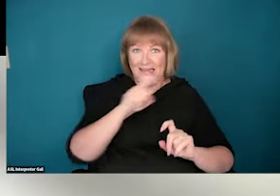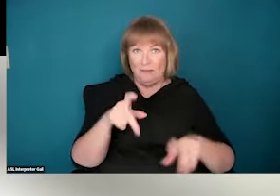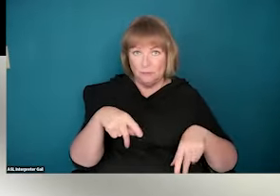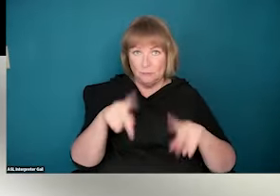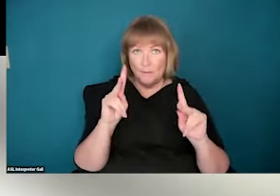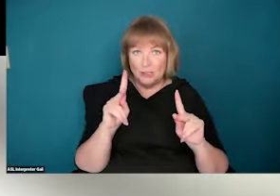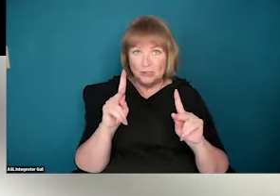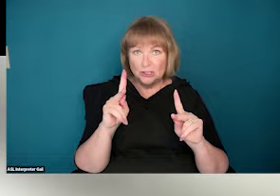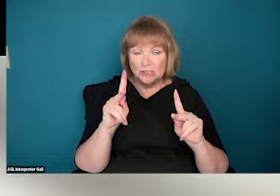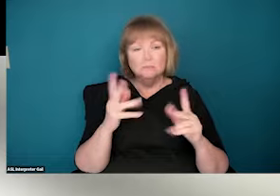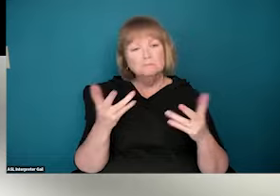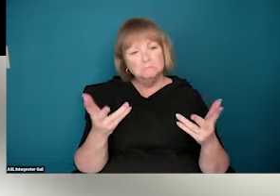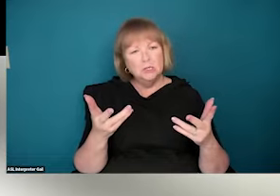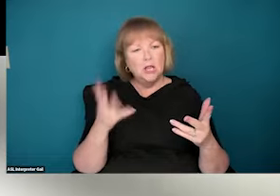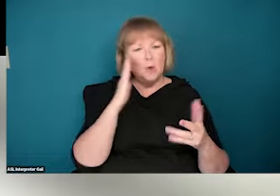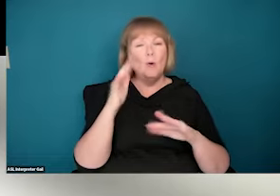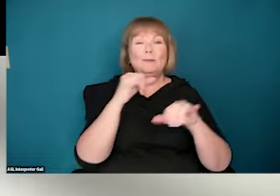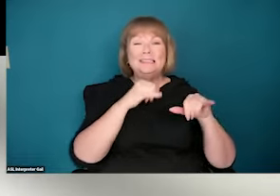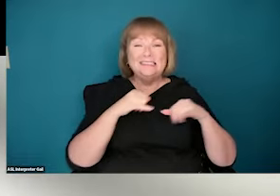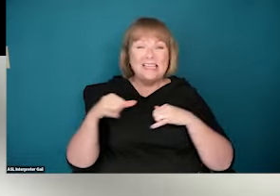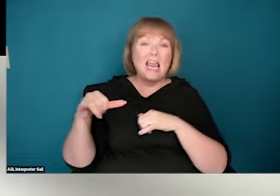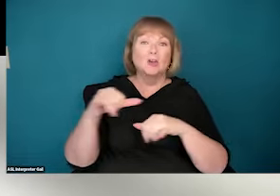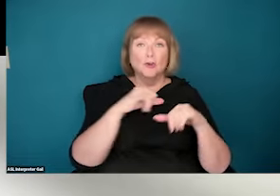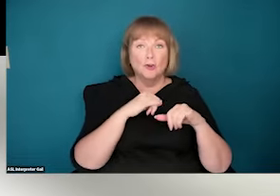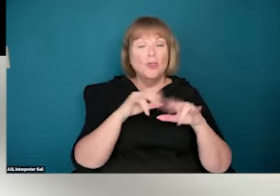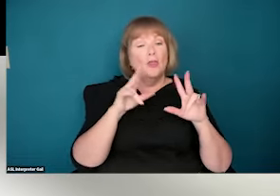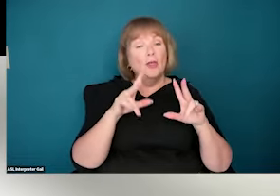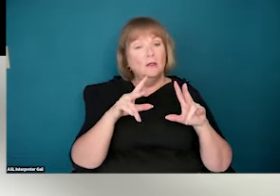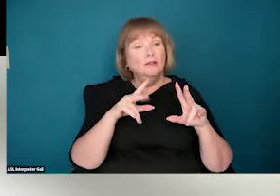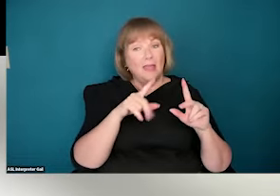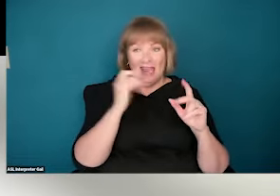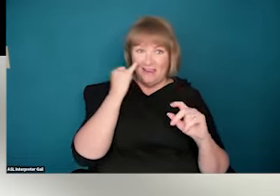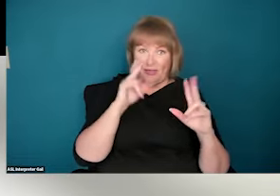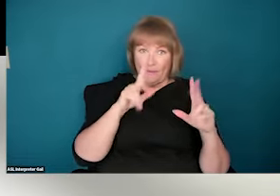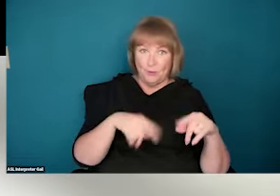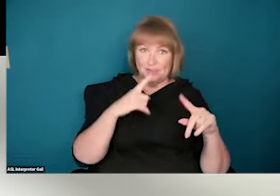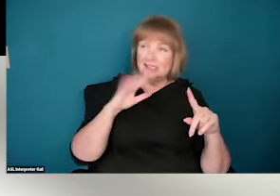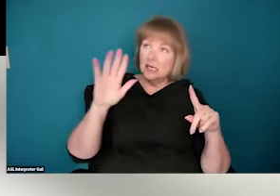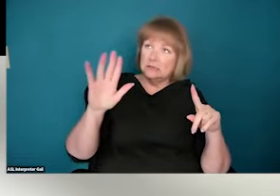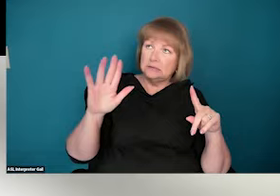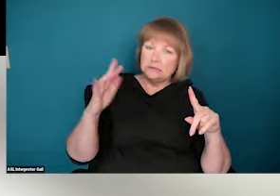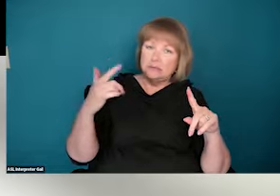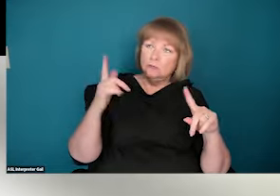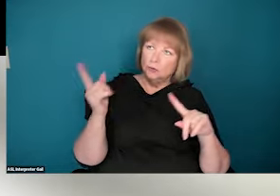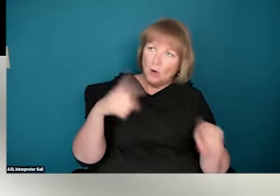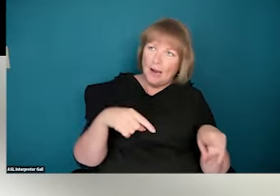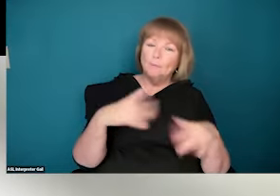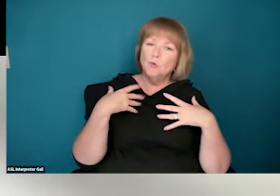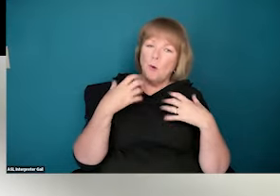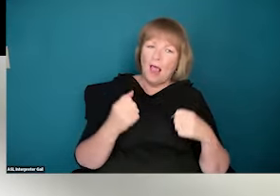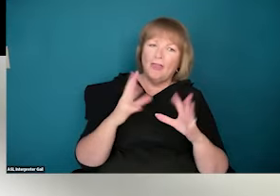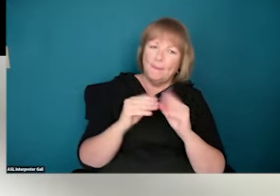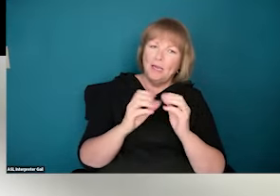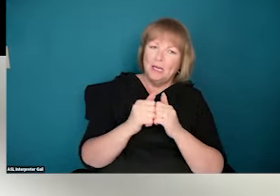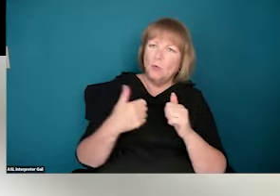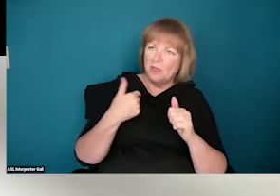La mayoría de las electoras necesitan un permiso de esa persona individual para que